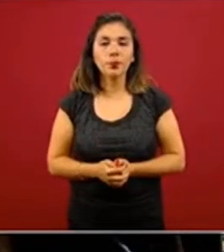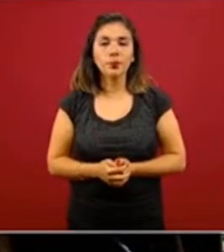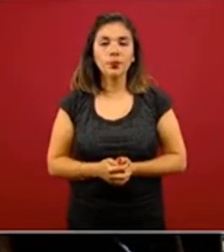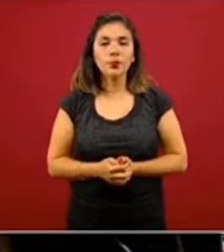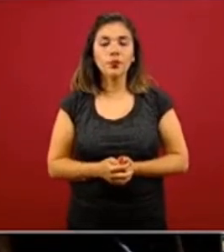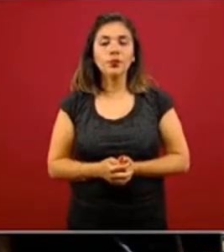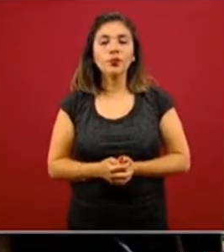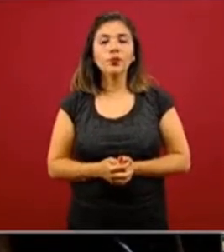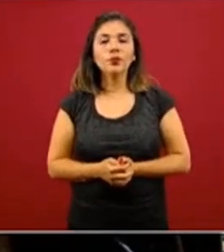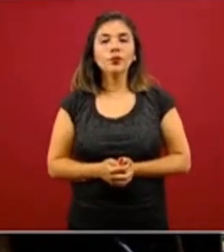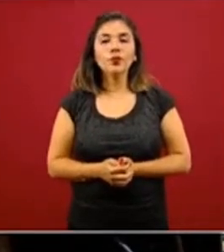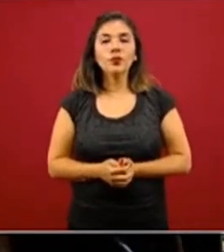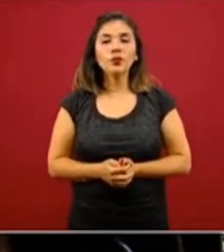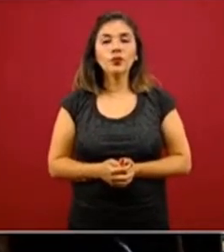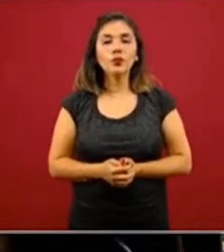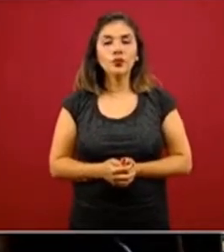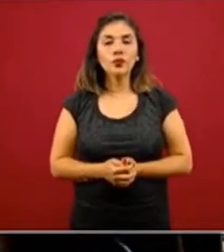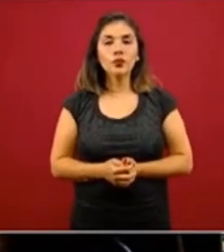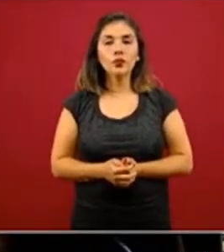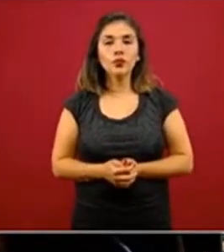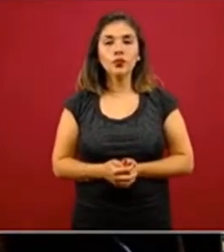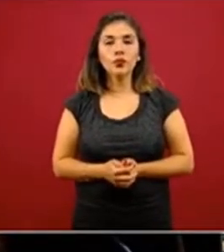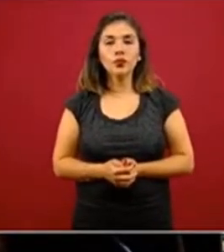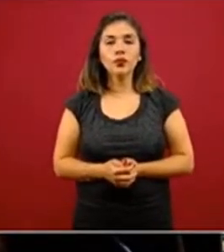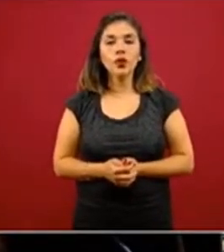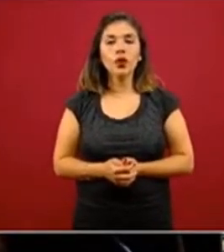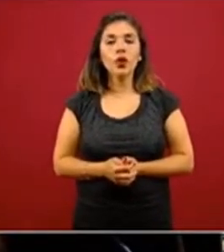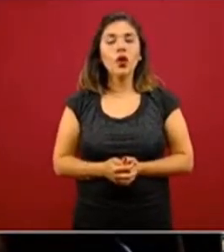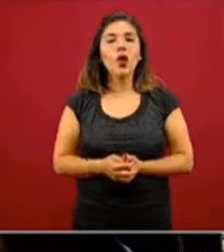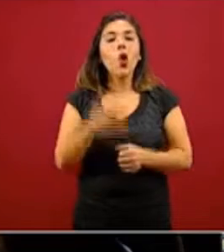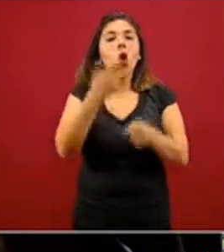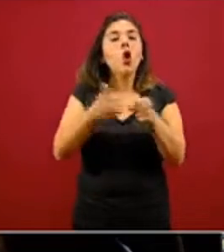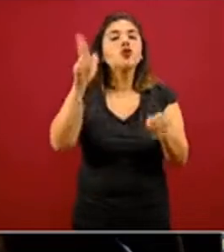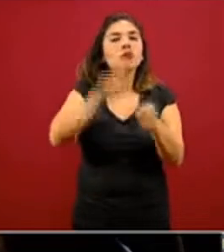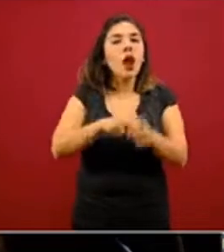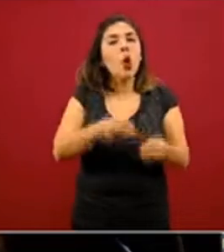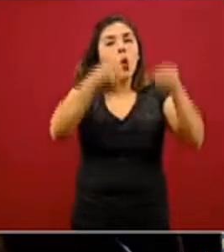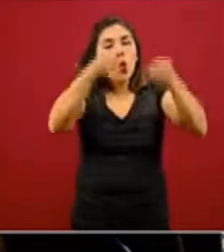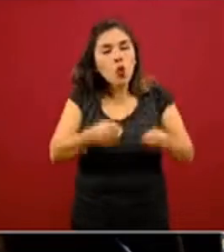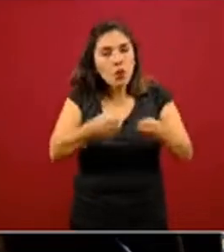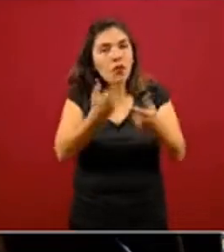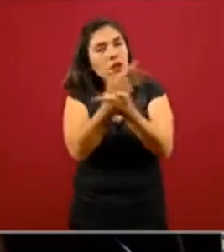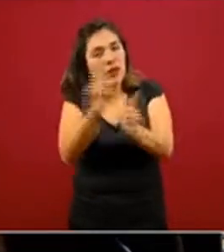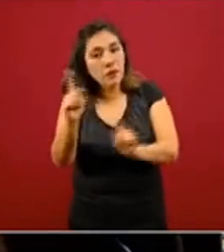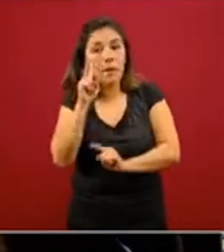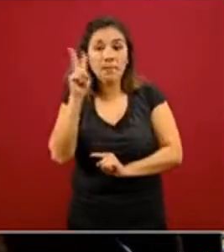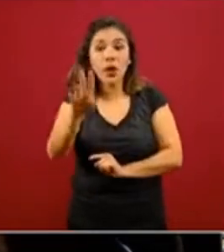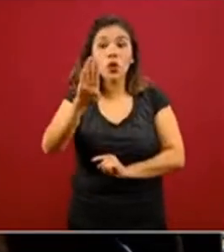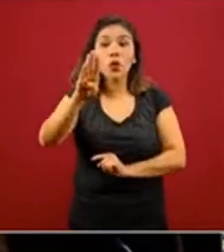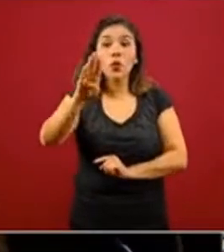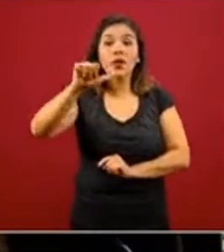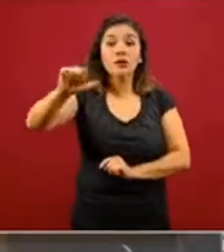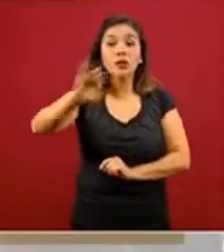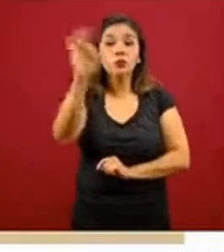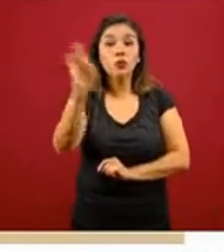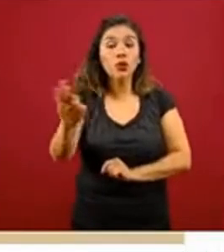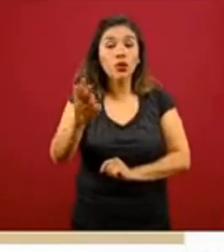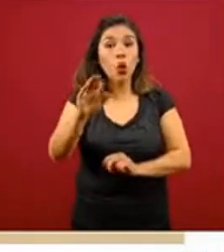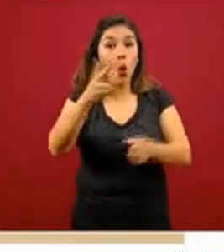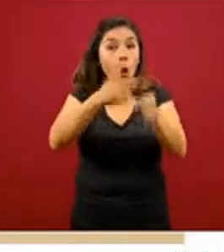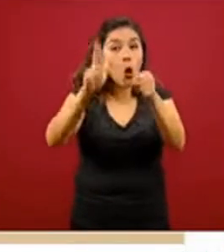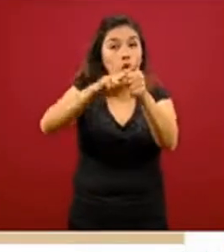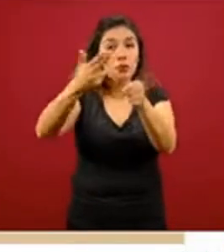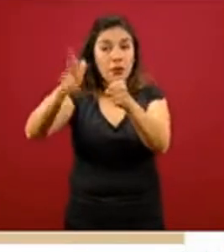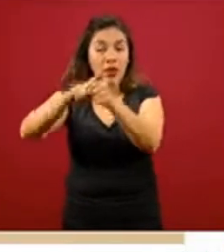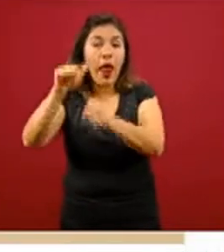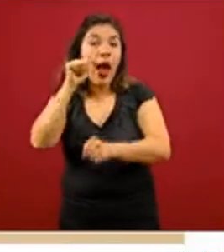de los indicadores de ocupación y disponibilidad hospitalaria. 96% de las unidades que notificaron al corte de